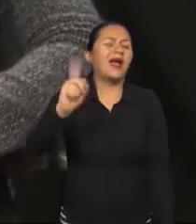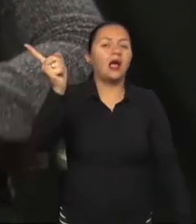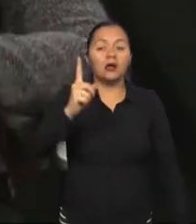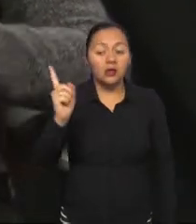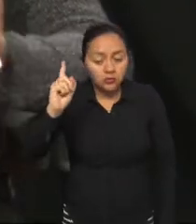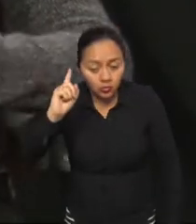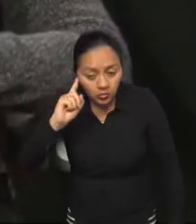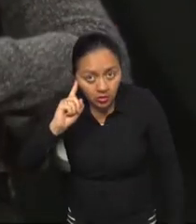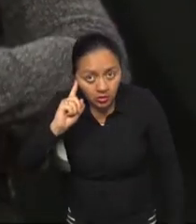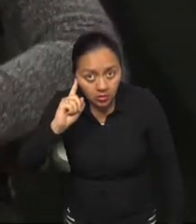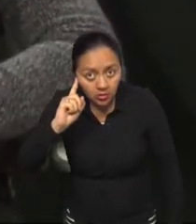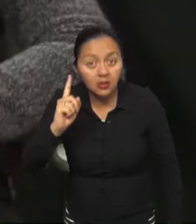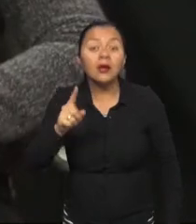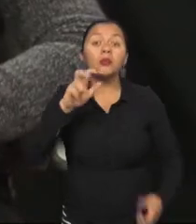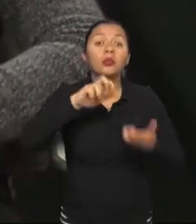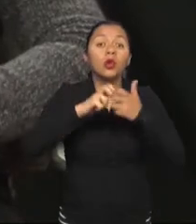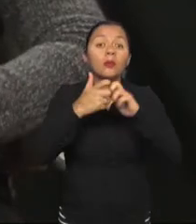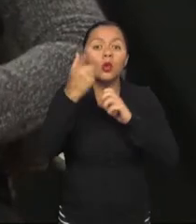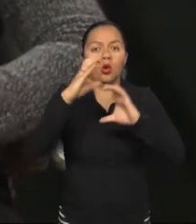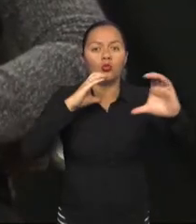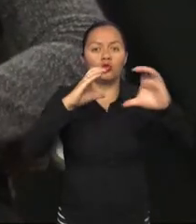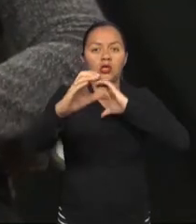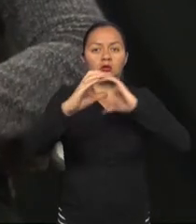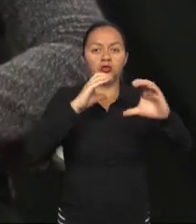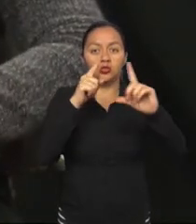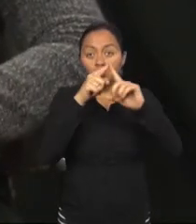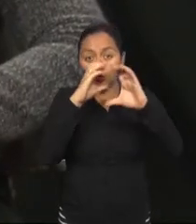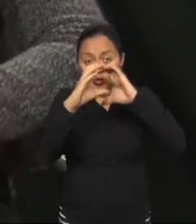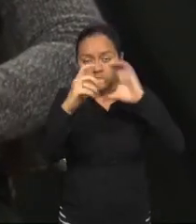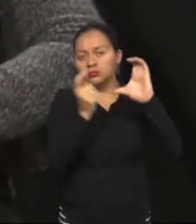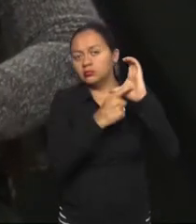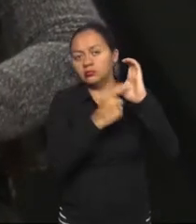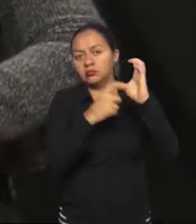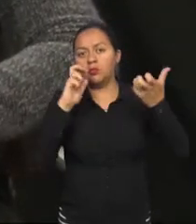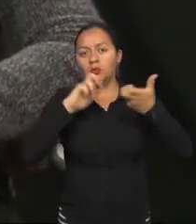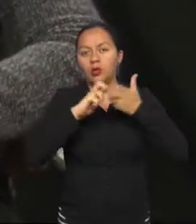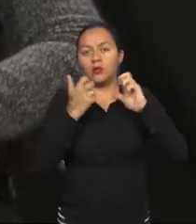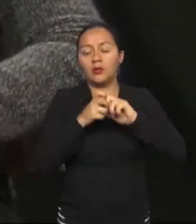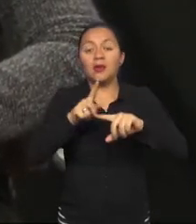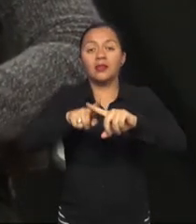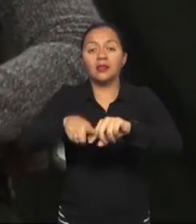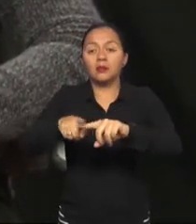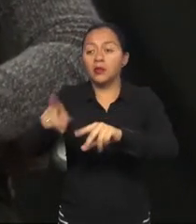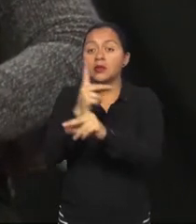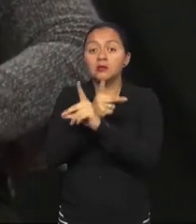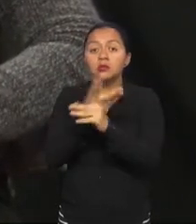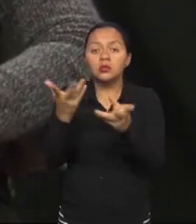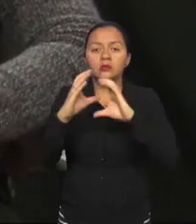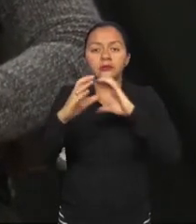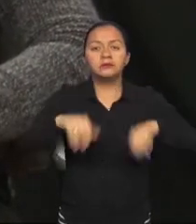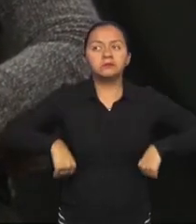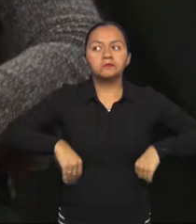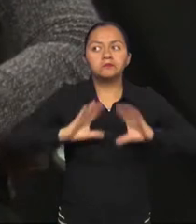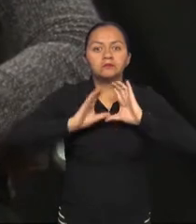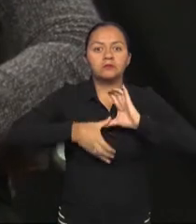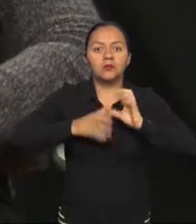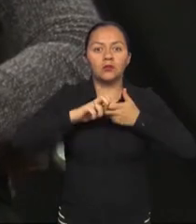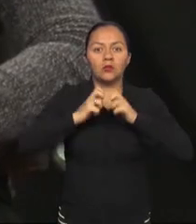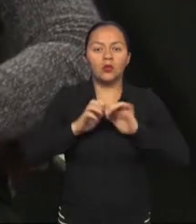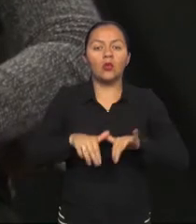a veces el tema comunicativo puede presentar dificultades dependiendo del tipo de discapacidad. Entonces, aprender que